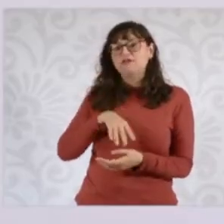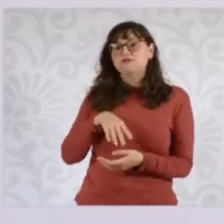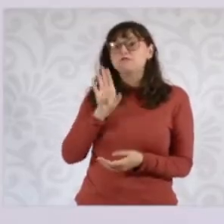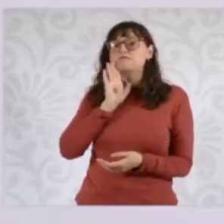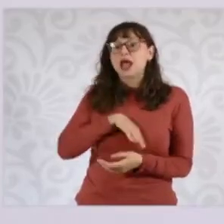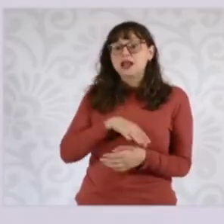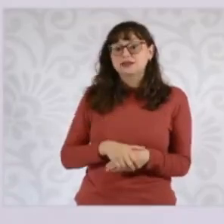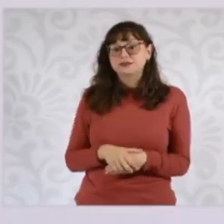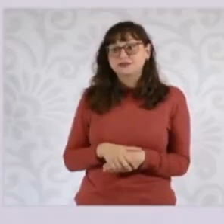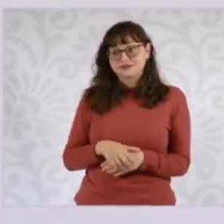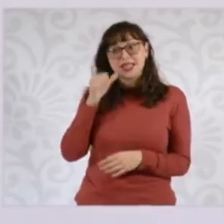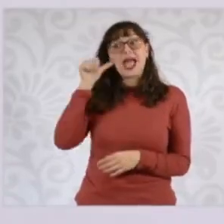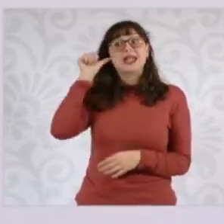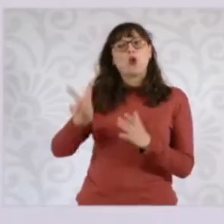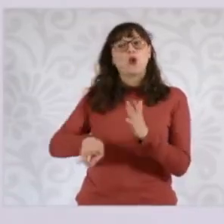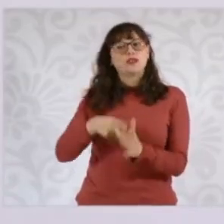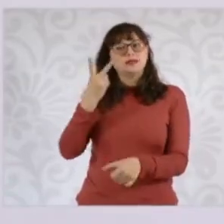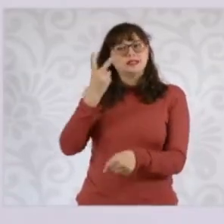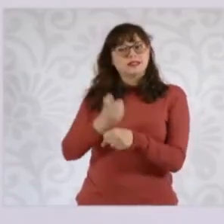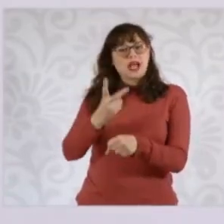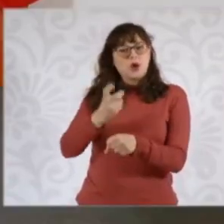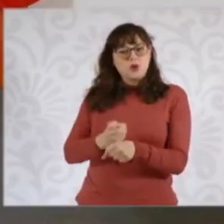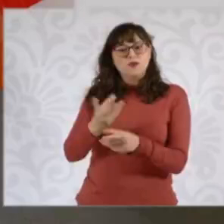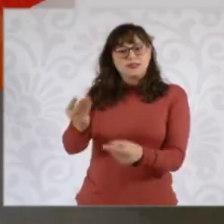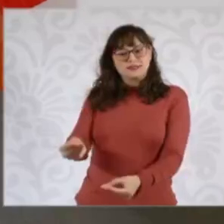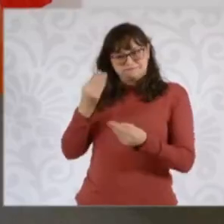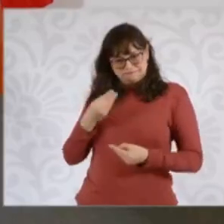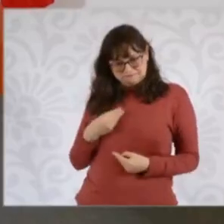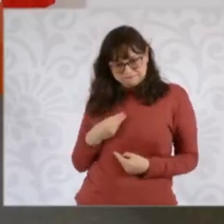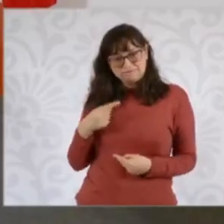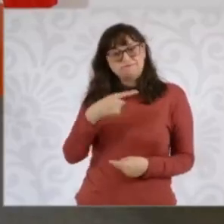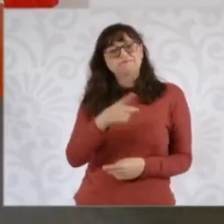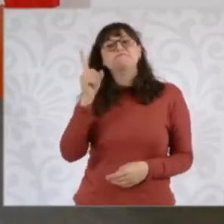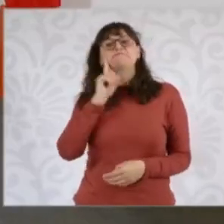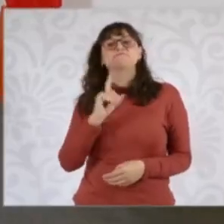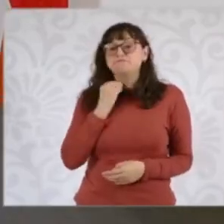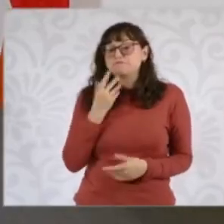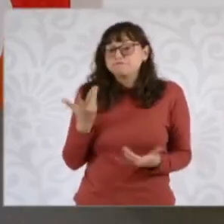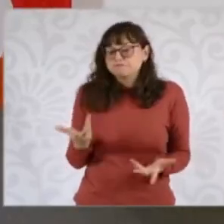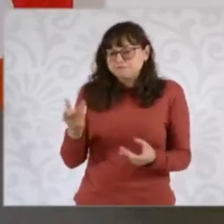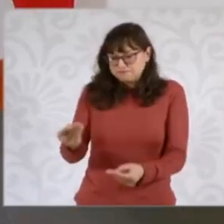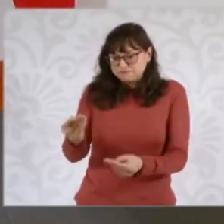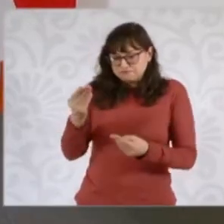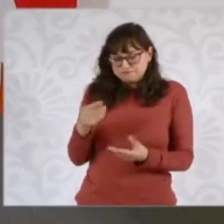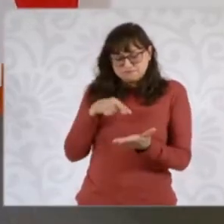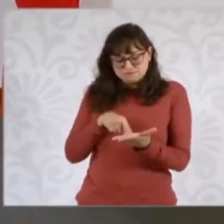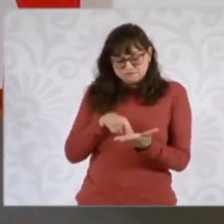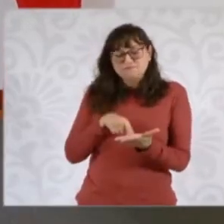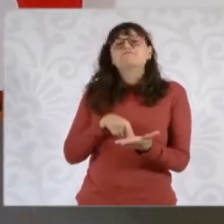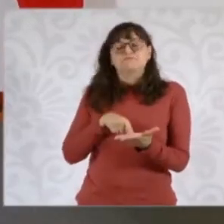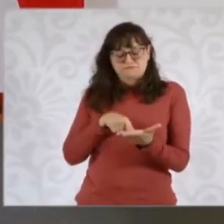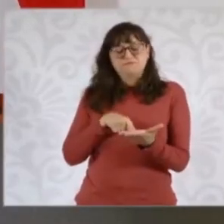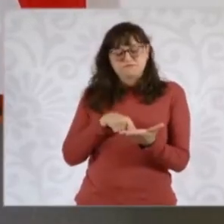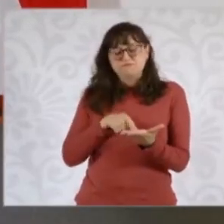y al diario oficial de la federación. ¿Qué hizo la consejera jurídica? Como lo planteamos, hoy en la mañana estaré enviando